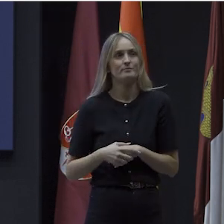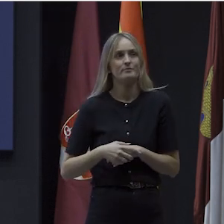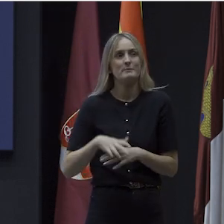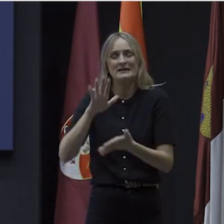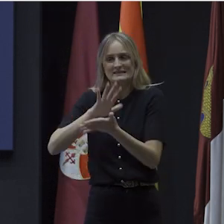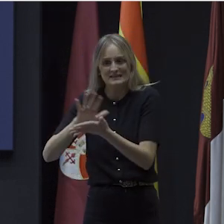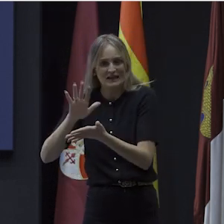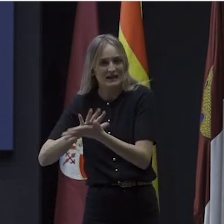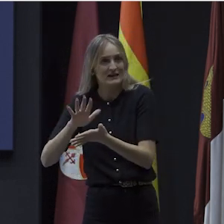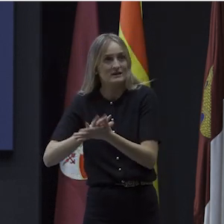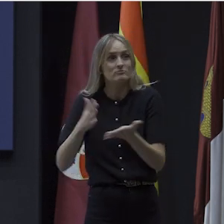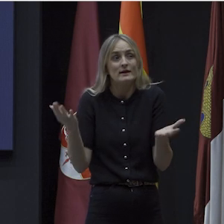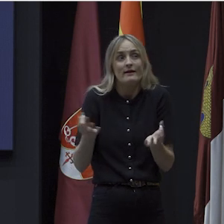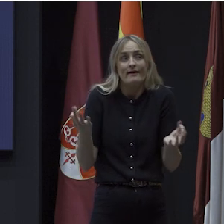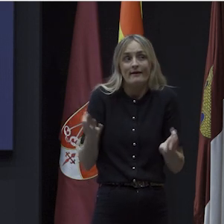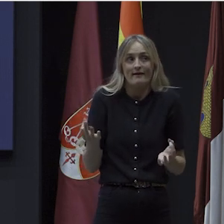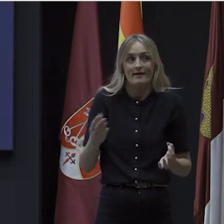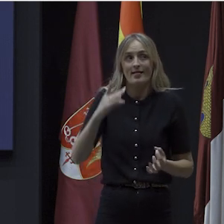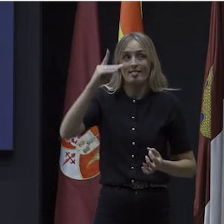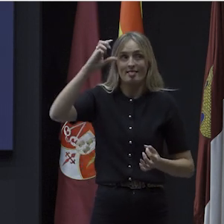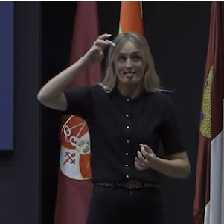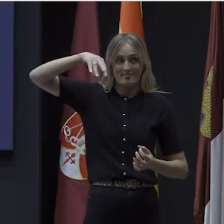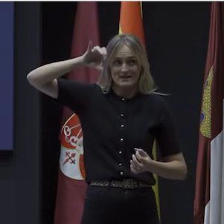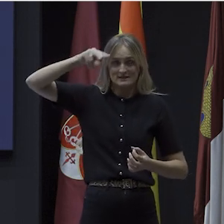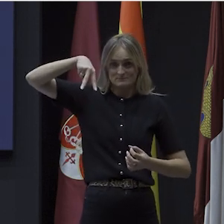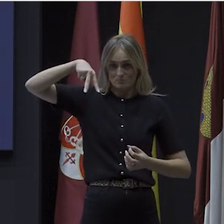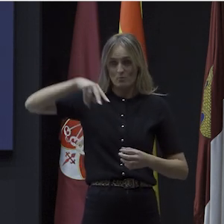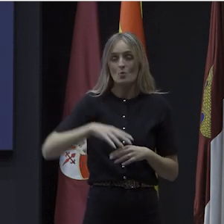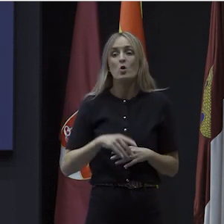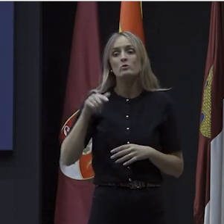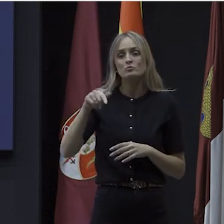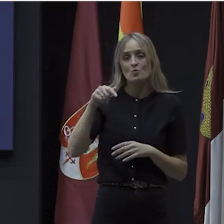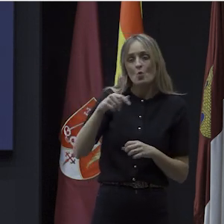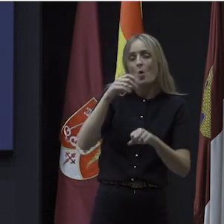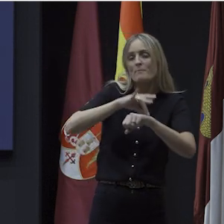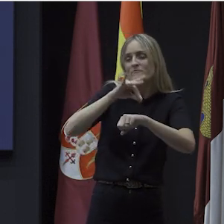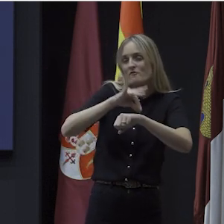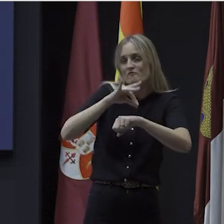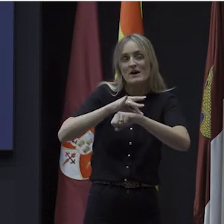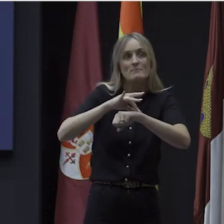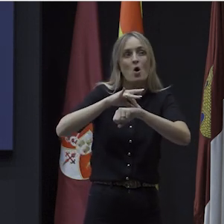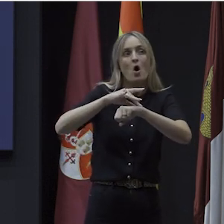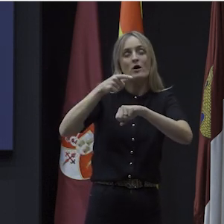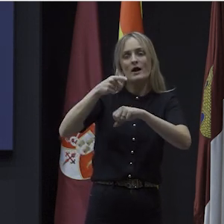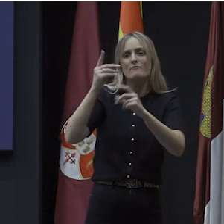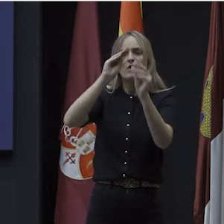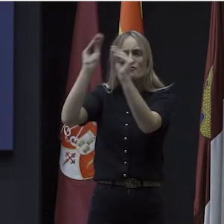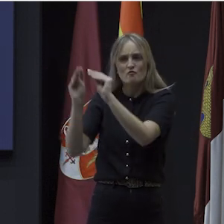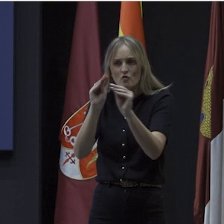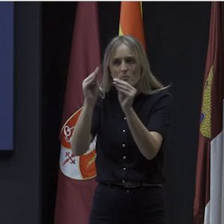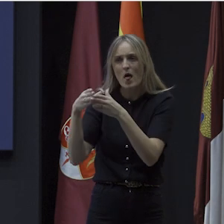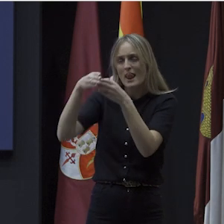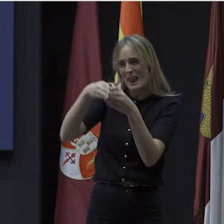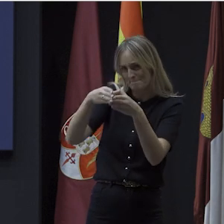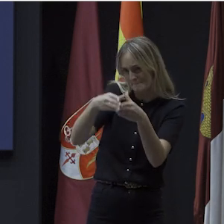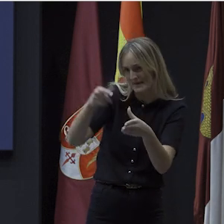¿Y qué pasaba? Pues que Desmond Julian, que es un médico británico que se formó en la Marina y que acabó trabajando en